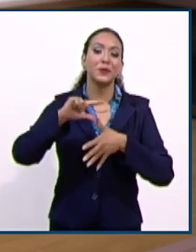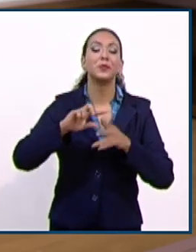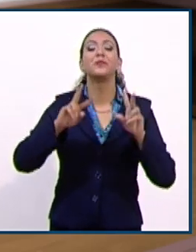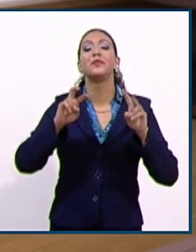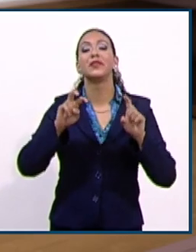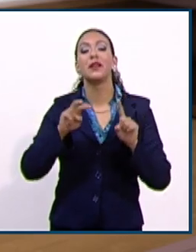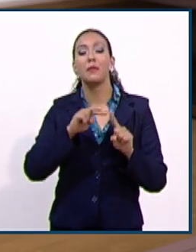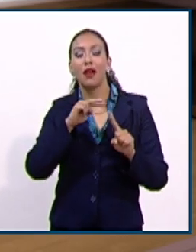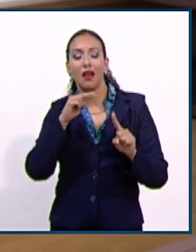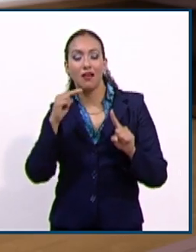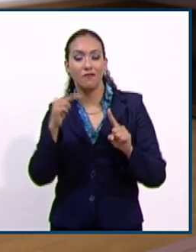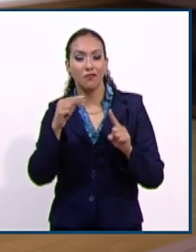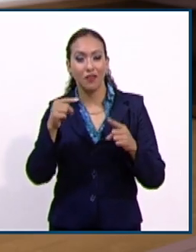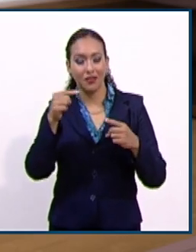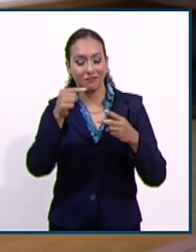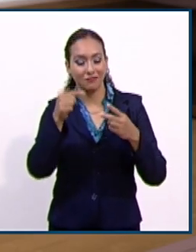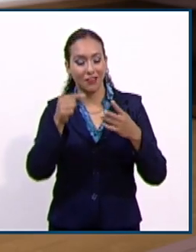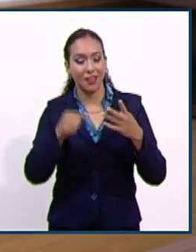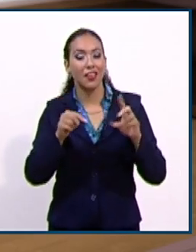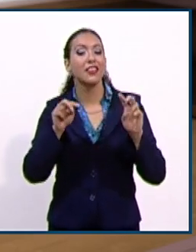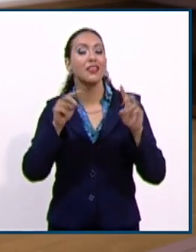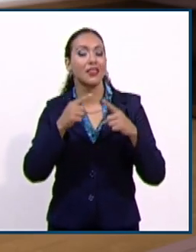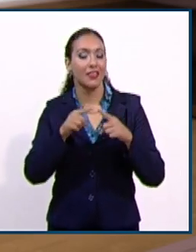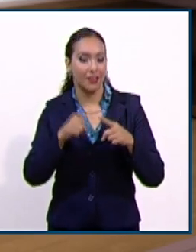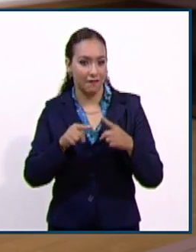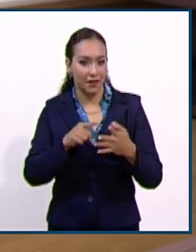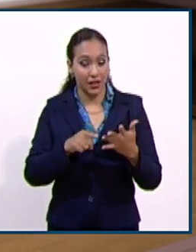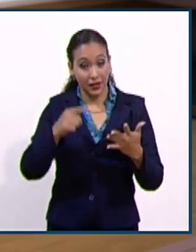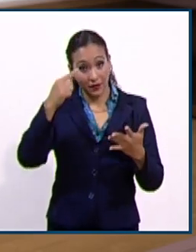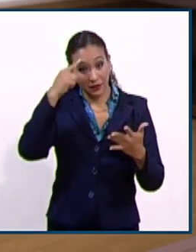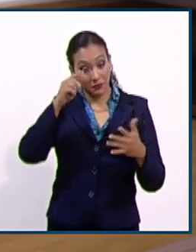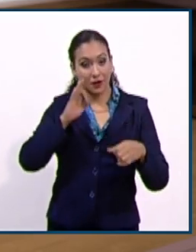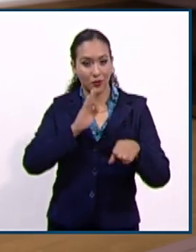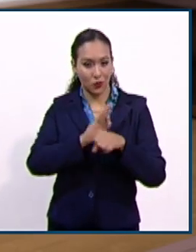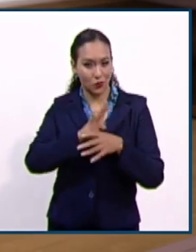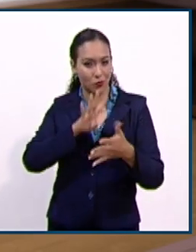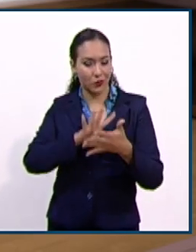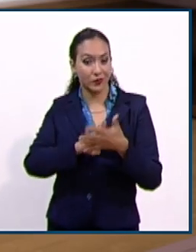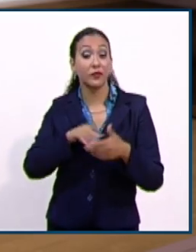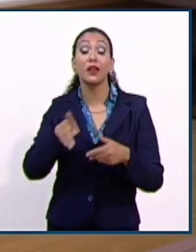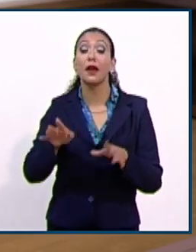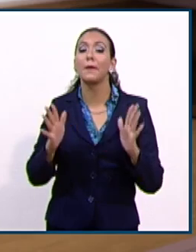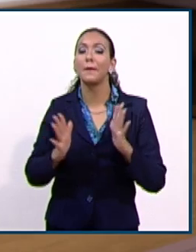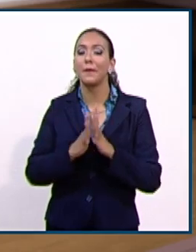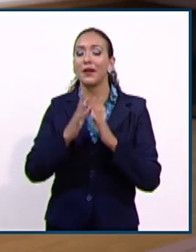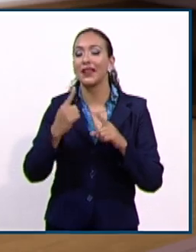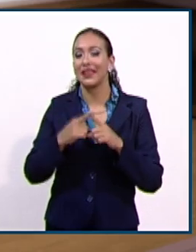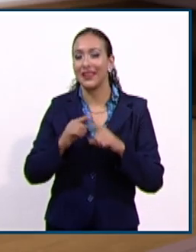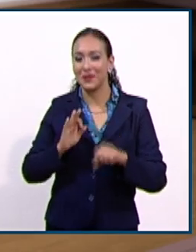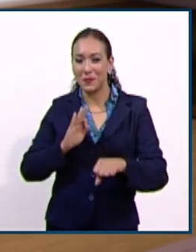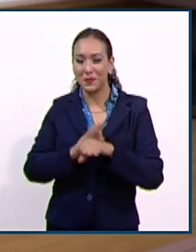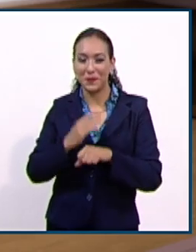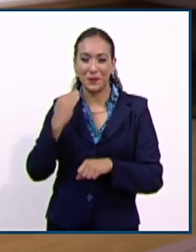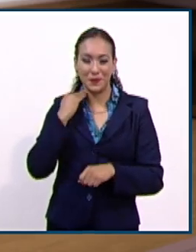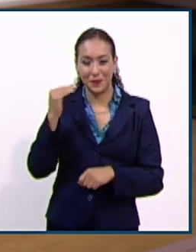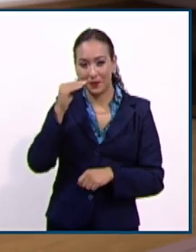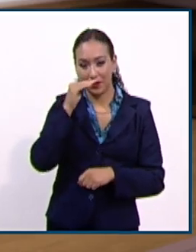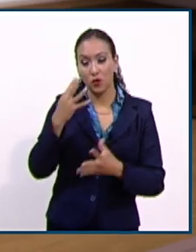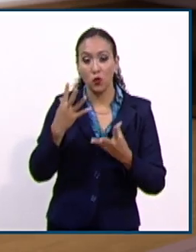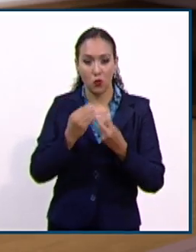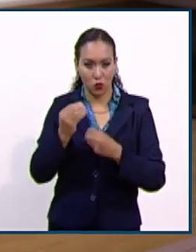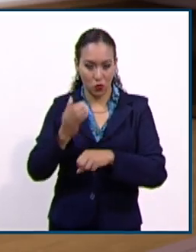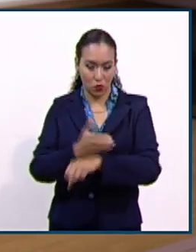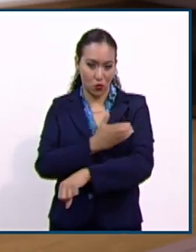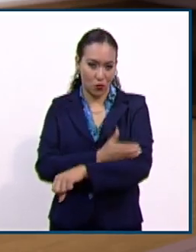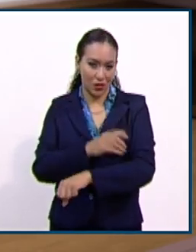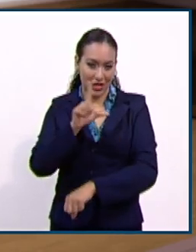enfoques diferenciados en ejecución penal, en el que participó la directora de la Defensoría Pública. Ahí estuvo mi compañera Laura Murillo y nos